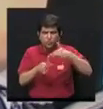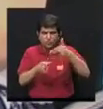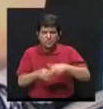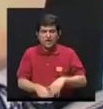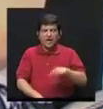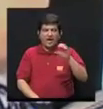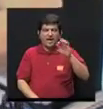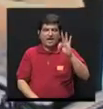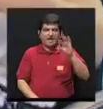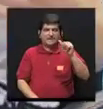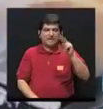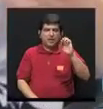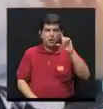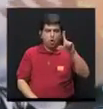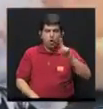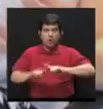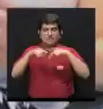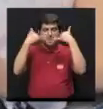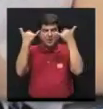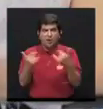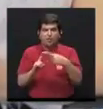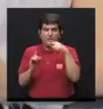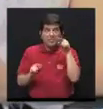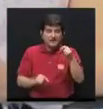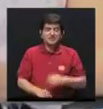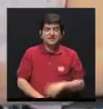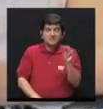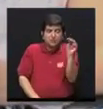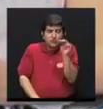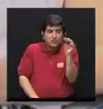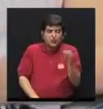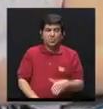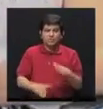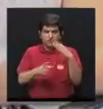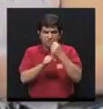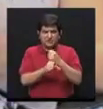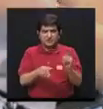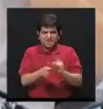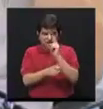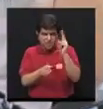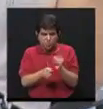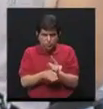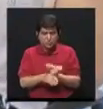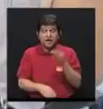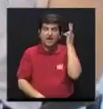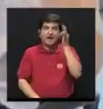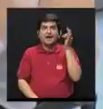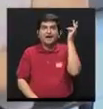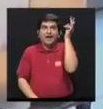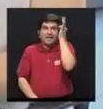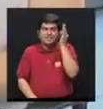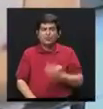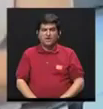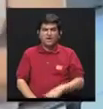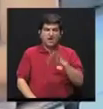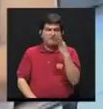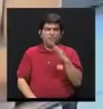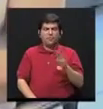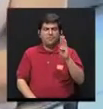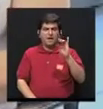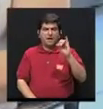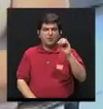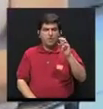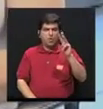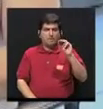etcétera, pero ahora a partir de estos microbios, que lo que harían sería utilizar teóricamente cualquier fuente de biomasa y convertirla